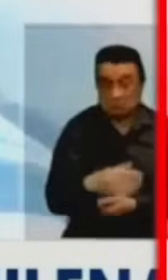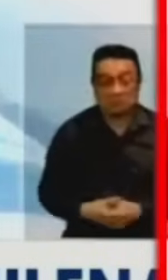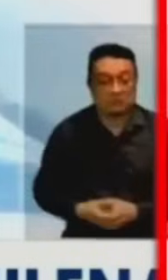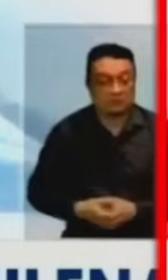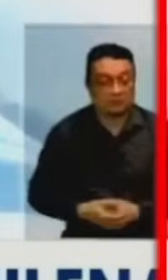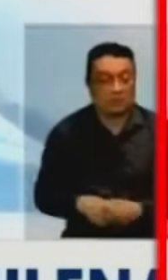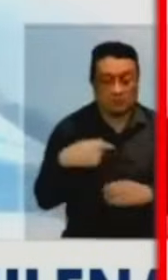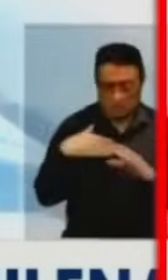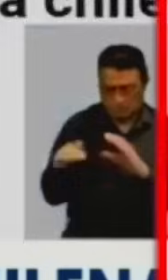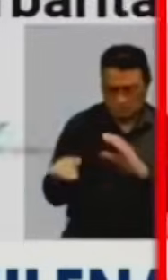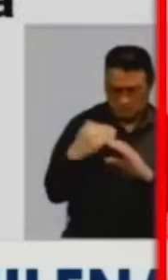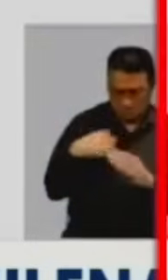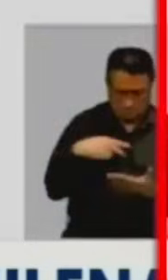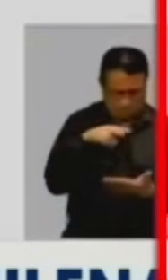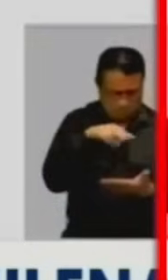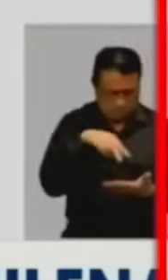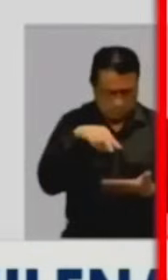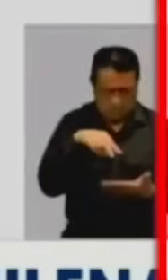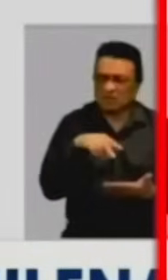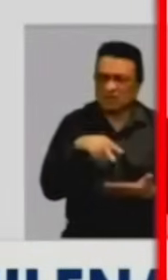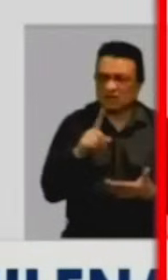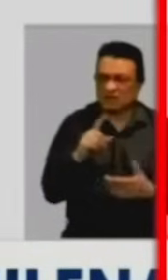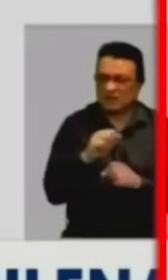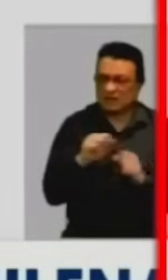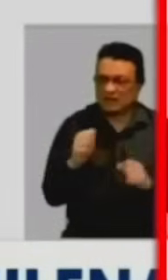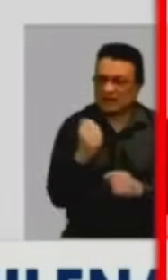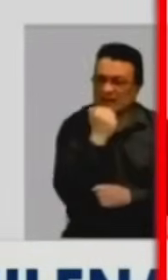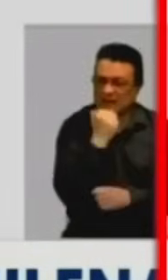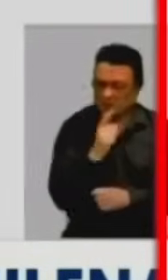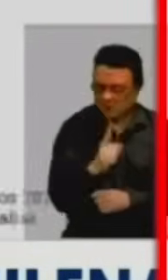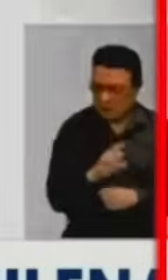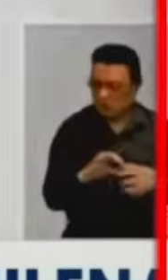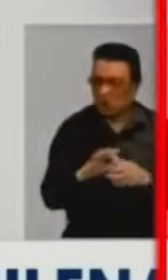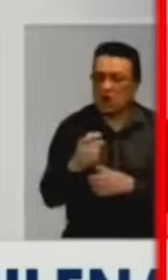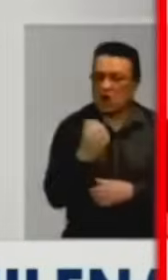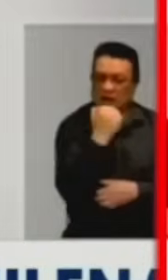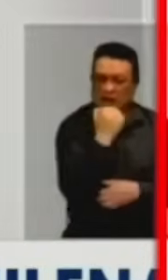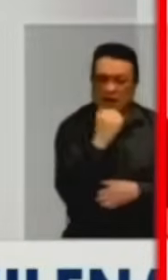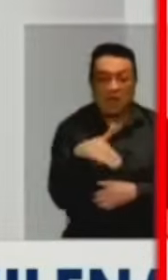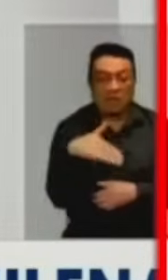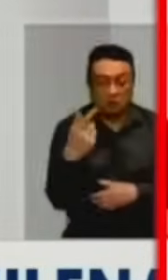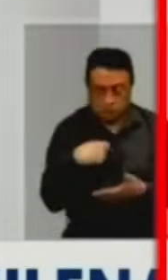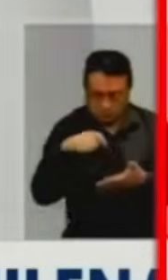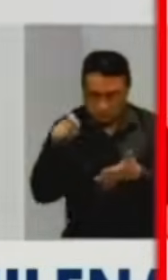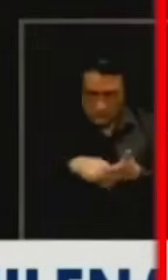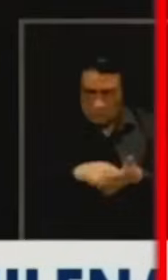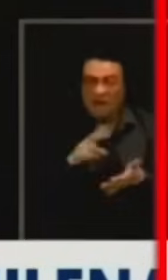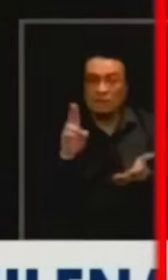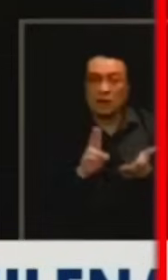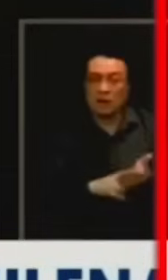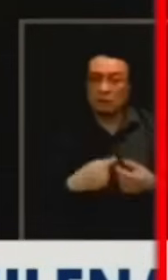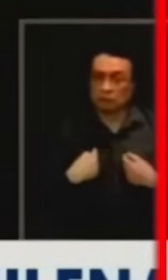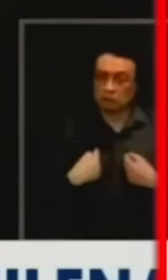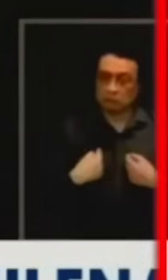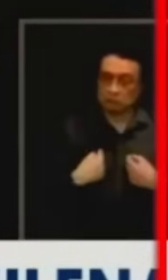llegó un mail y era como, ¿qué? Imposible. O sea, como, esto no está pasando. Pero después vi la firma y era como de la Real Academia de Ingeniería. Esto es